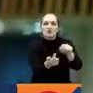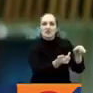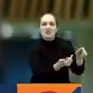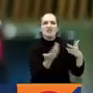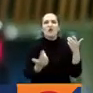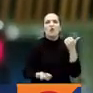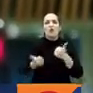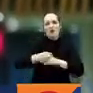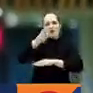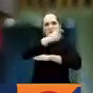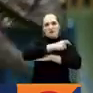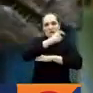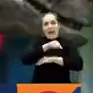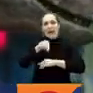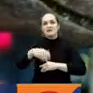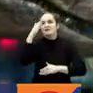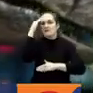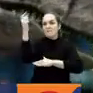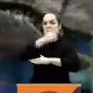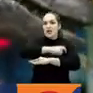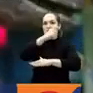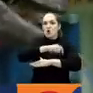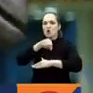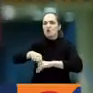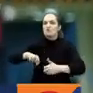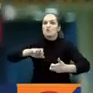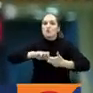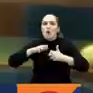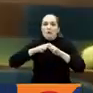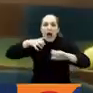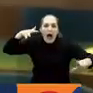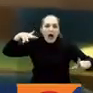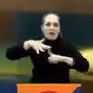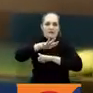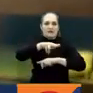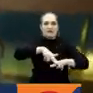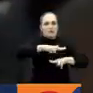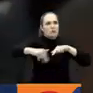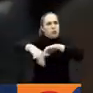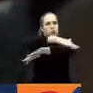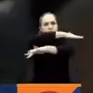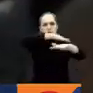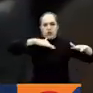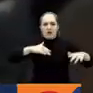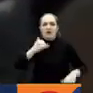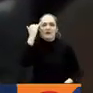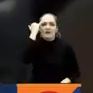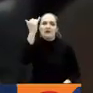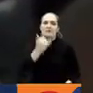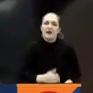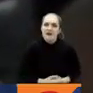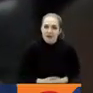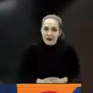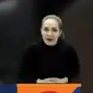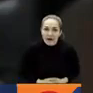planeta, uno de los puntos que se tocará en la COP26. Imaginen si nosotros hubiéramos gastado